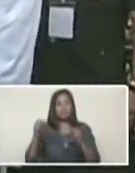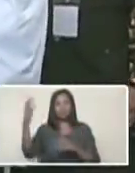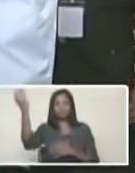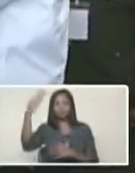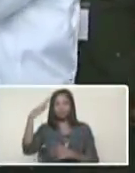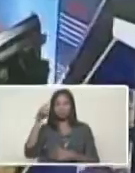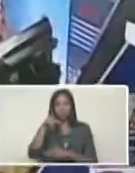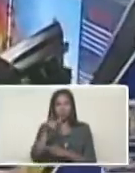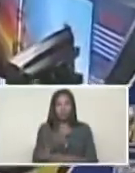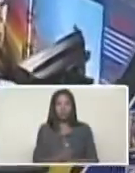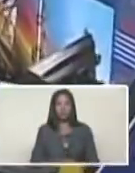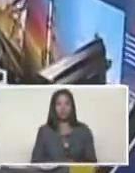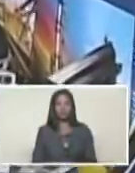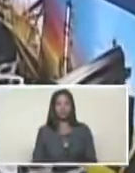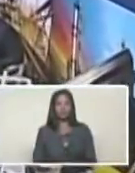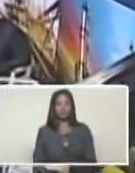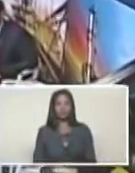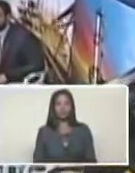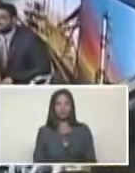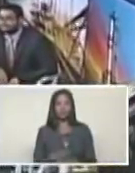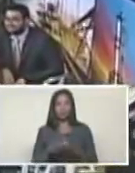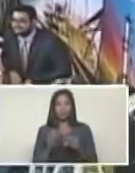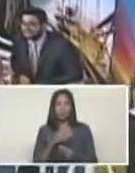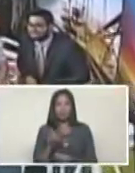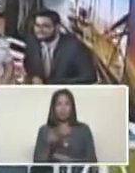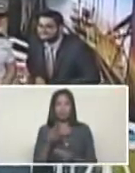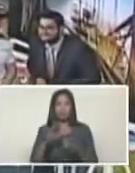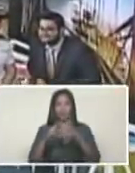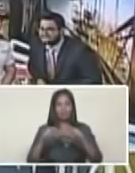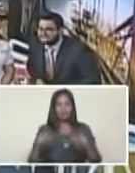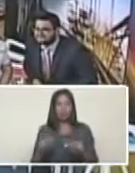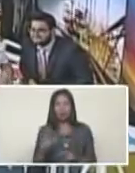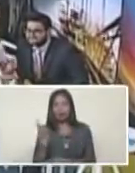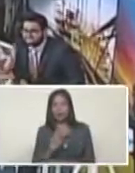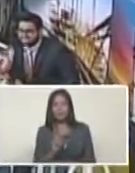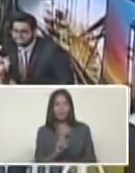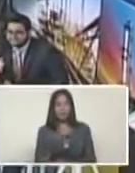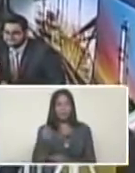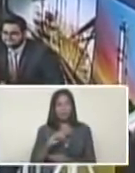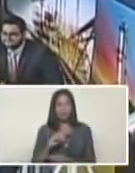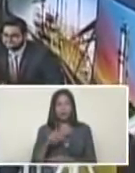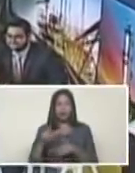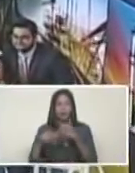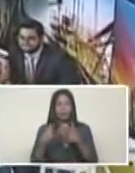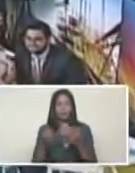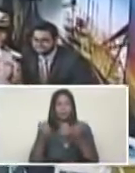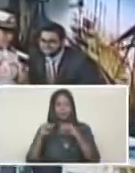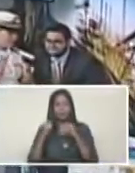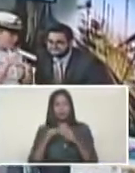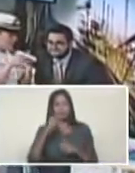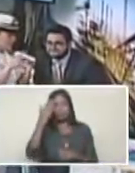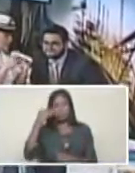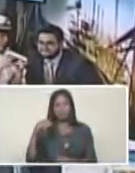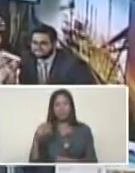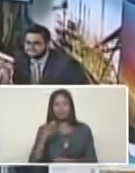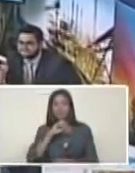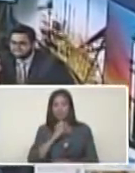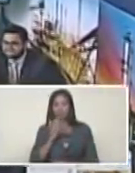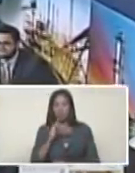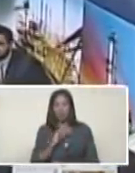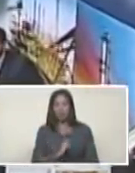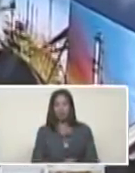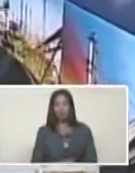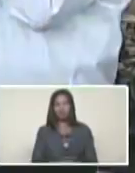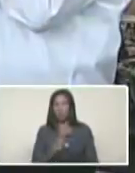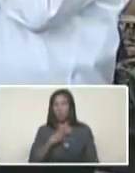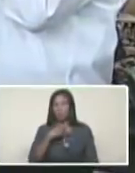verdaderamente. Bueno, todo esto yo lo quiero probar en el terreno pronto, en los próximos ejercicios militares secretos que tenemos. No